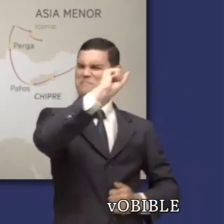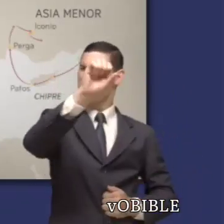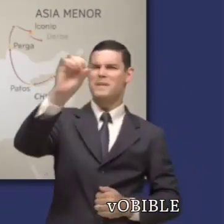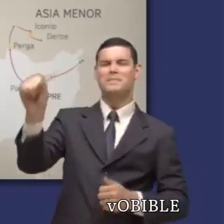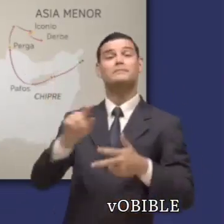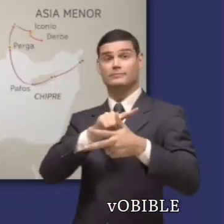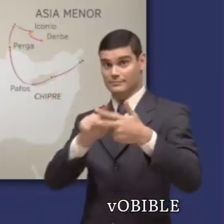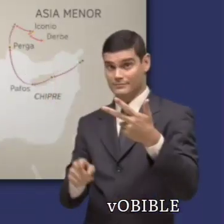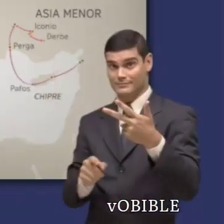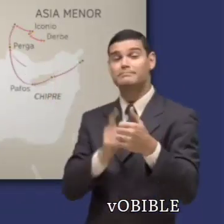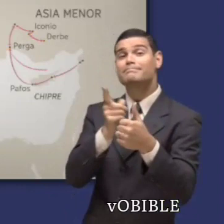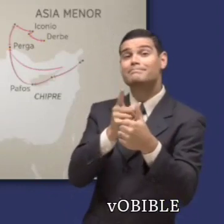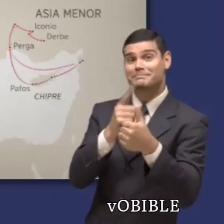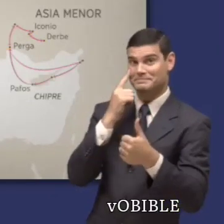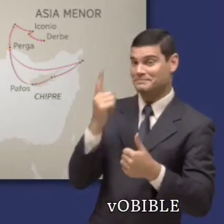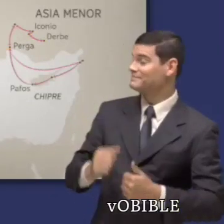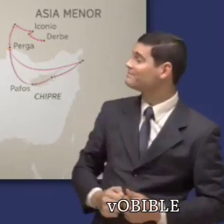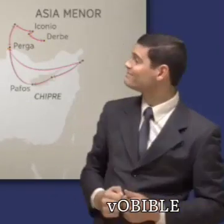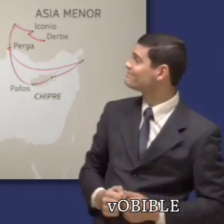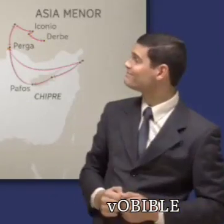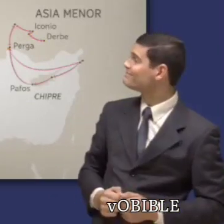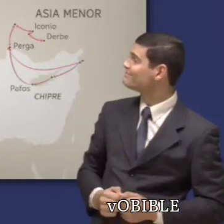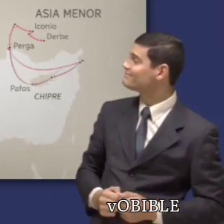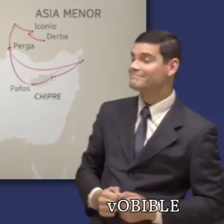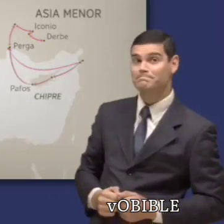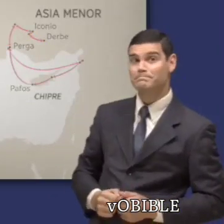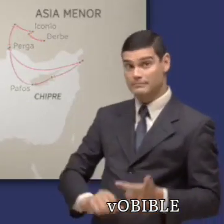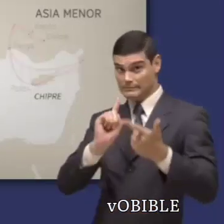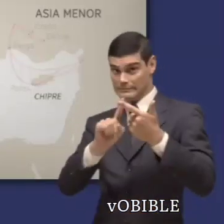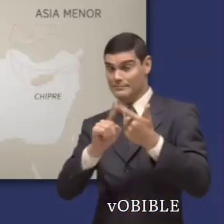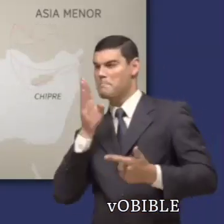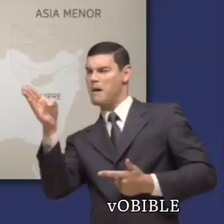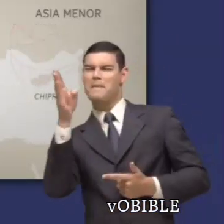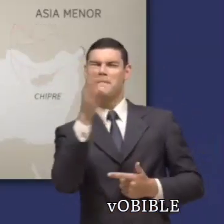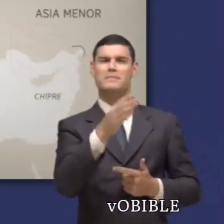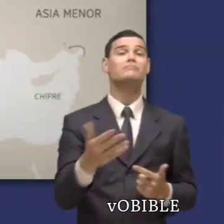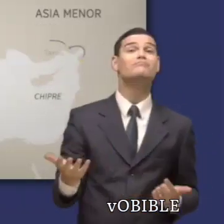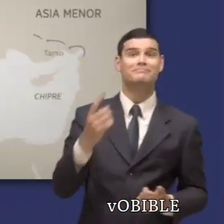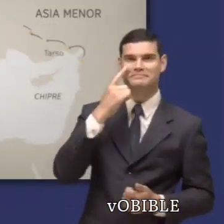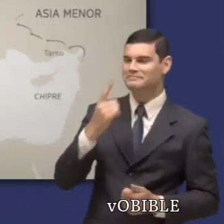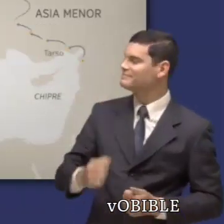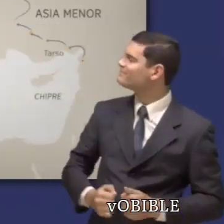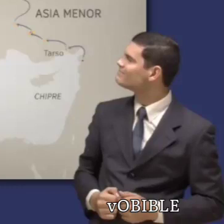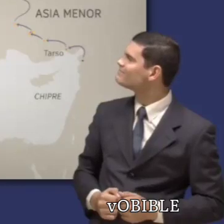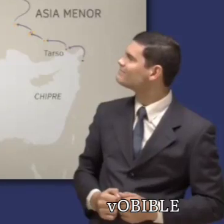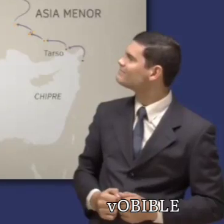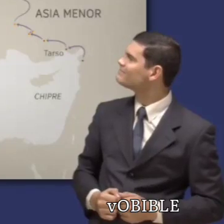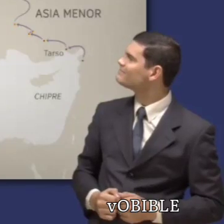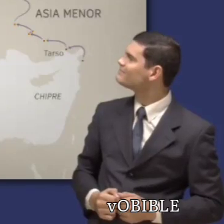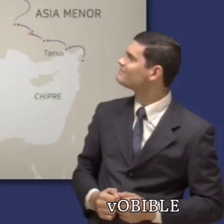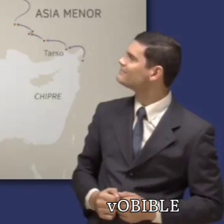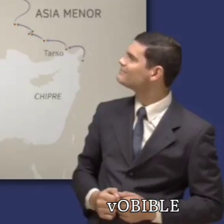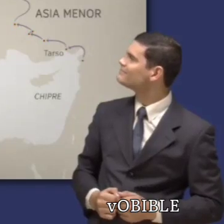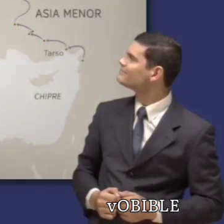viaje misional, Pablo visita Chipre y algunos lugares de Asia Menor. En el segundo, vuelve